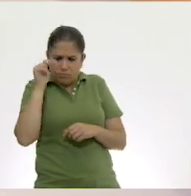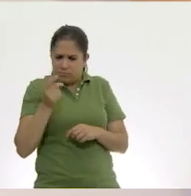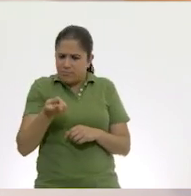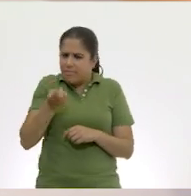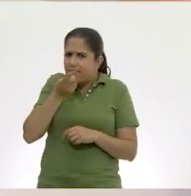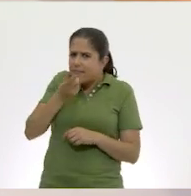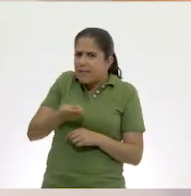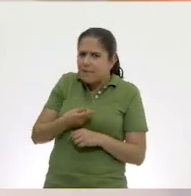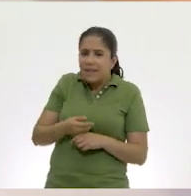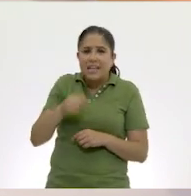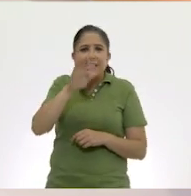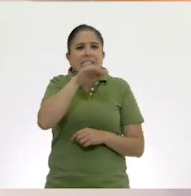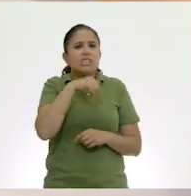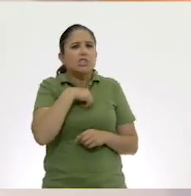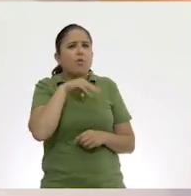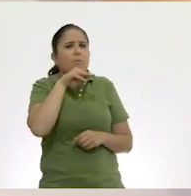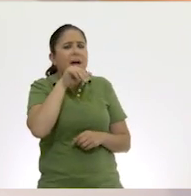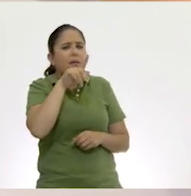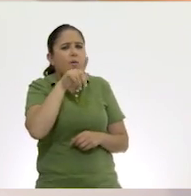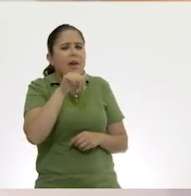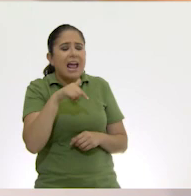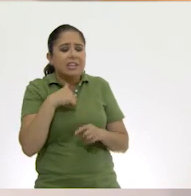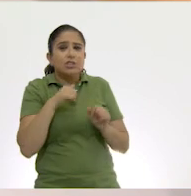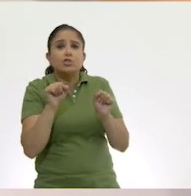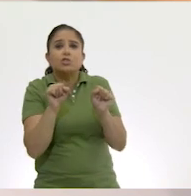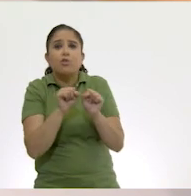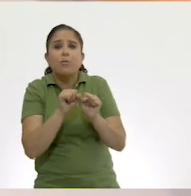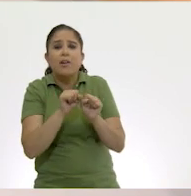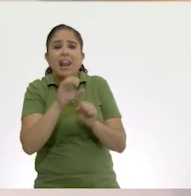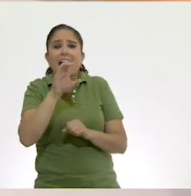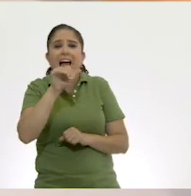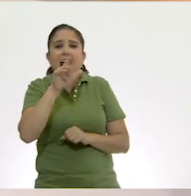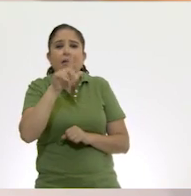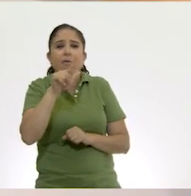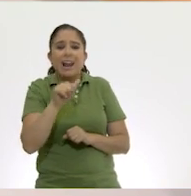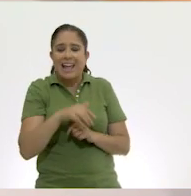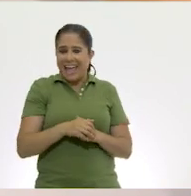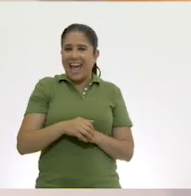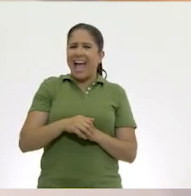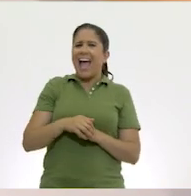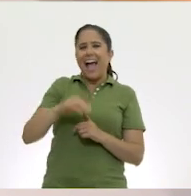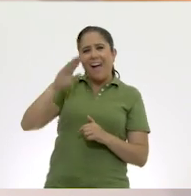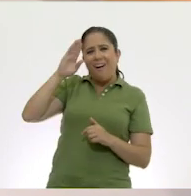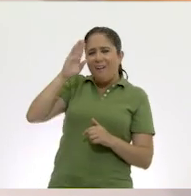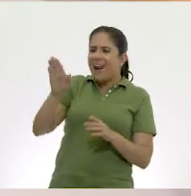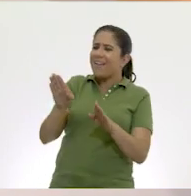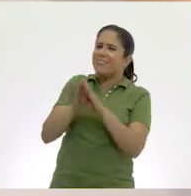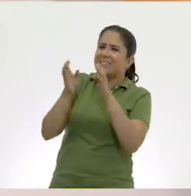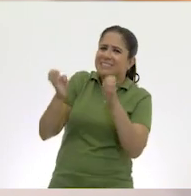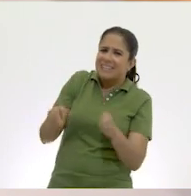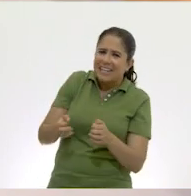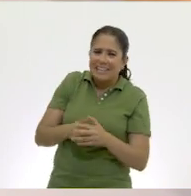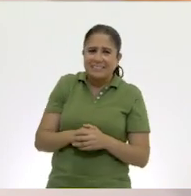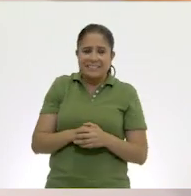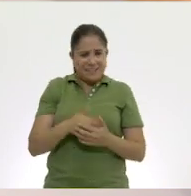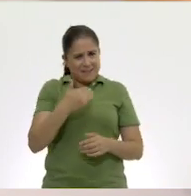soy malo la la sobrina de carola hola cómo te ha ido muy bien muchas